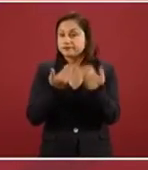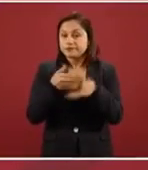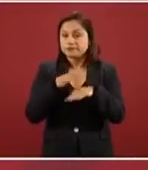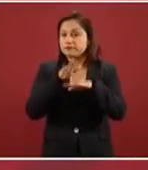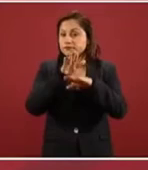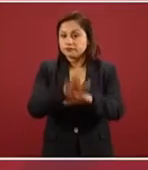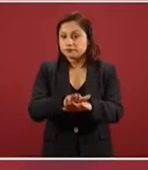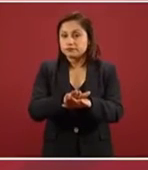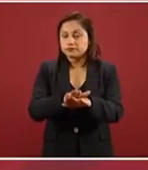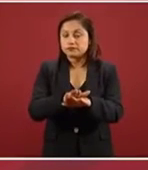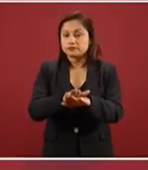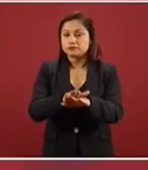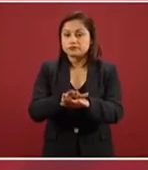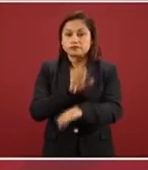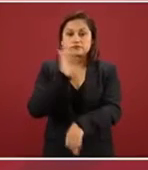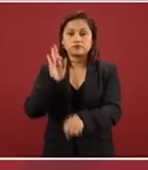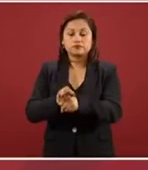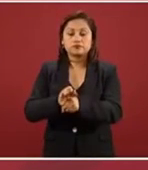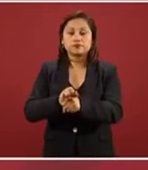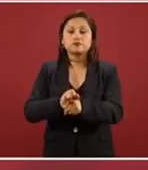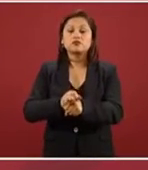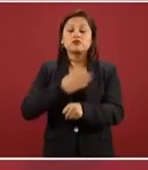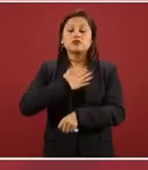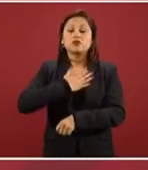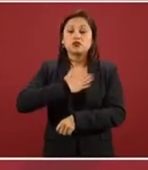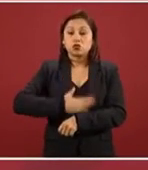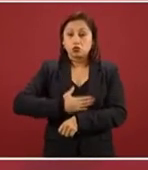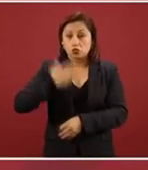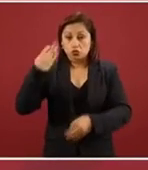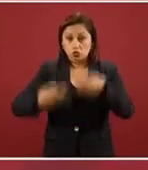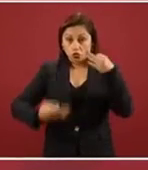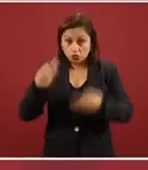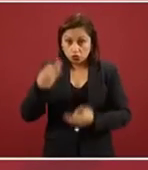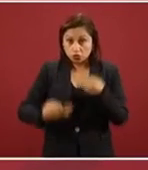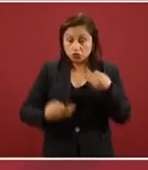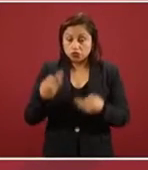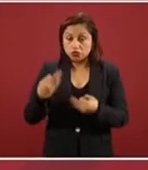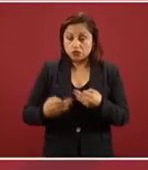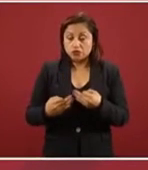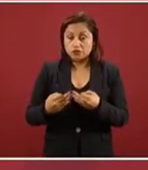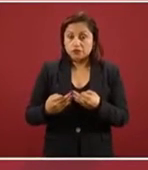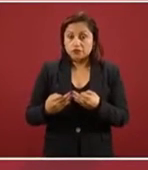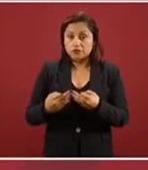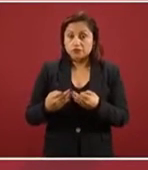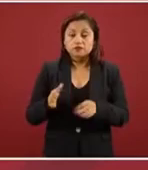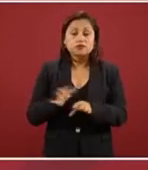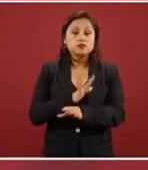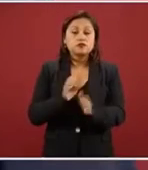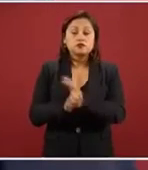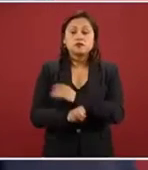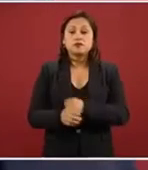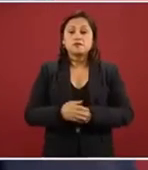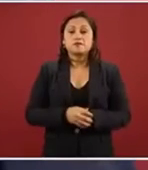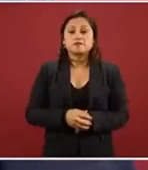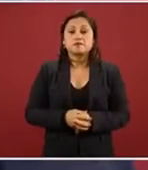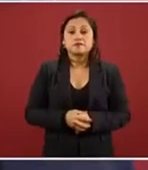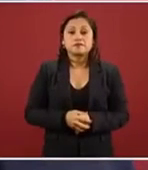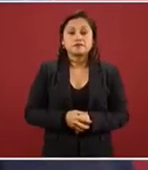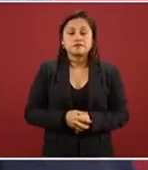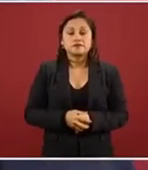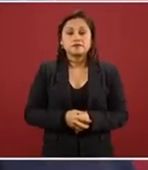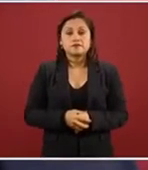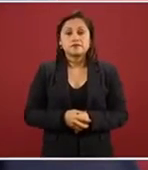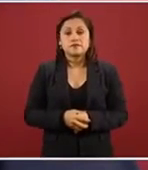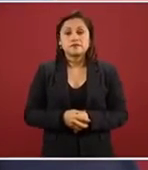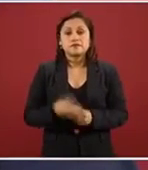hacer justicia en casos en los que se